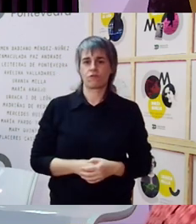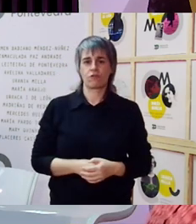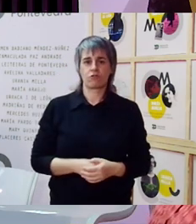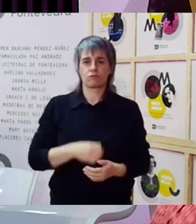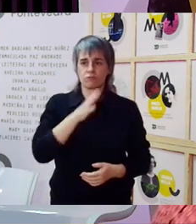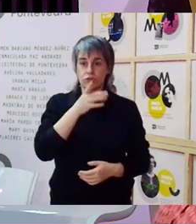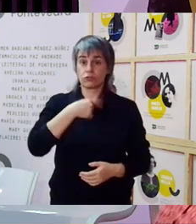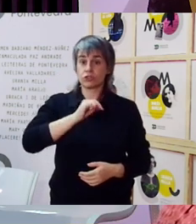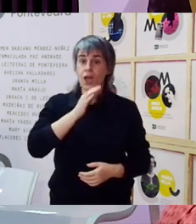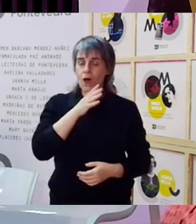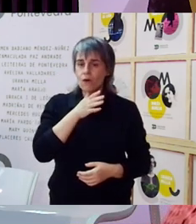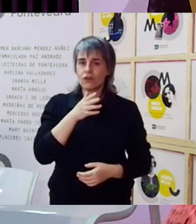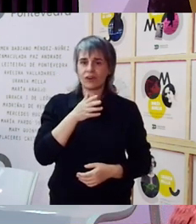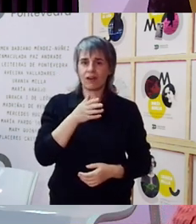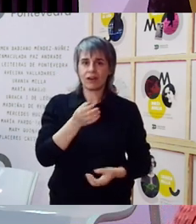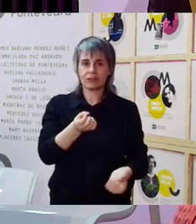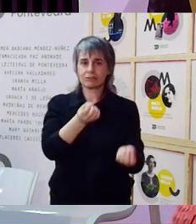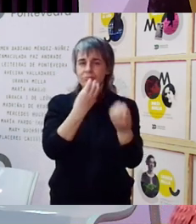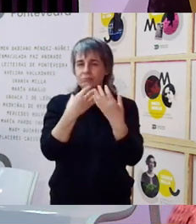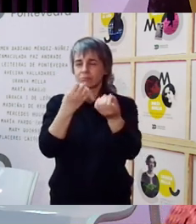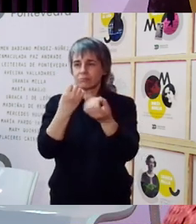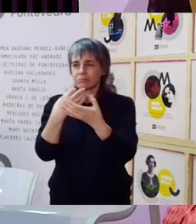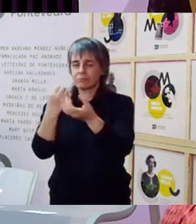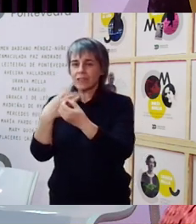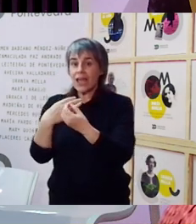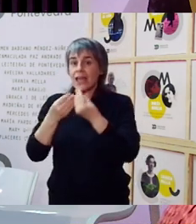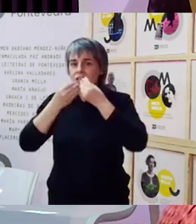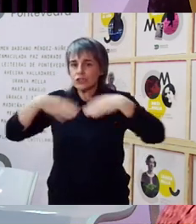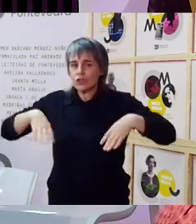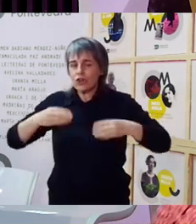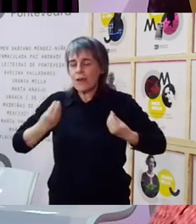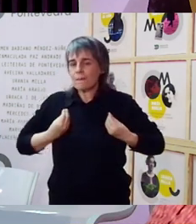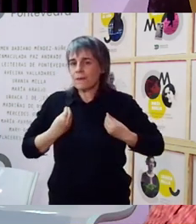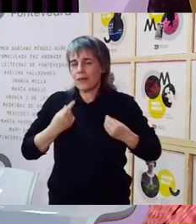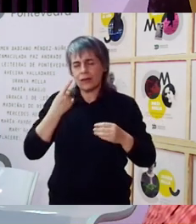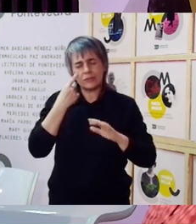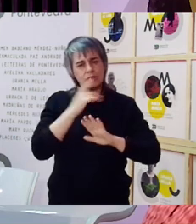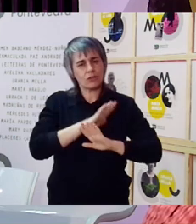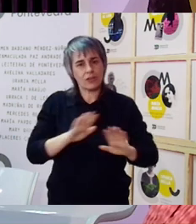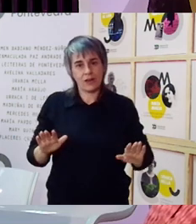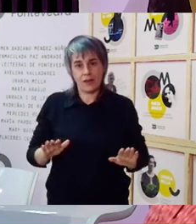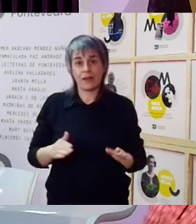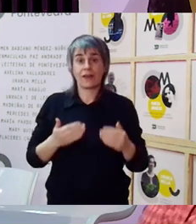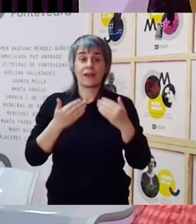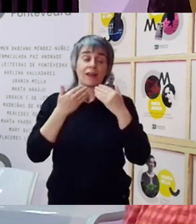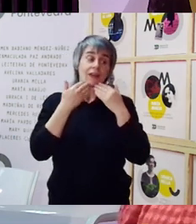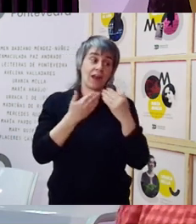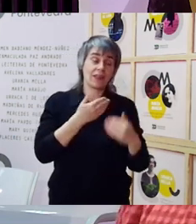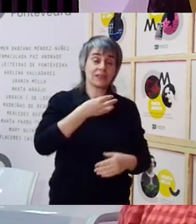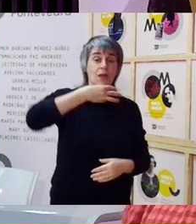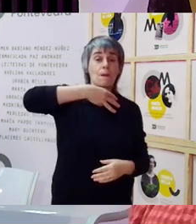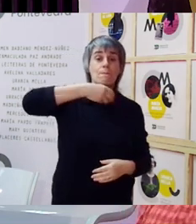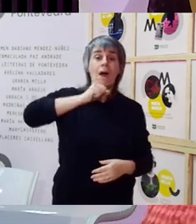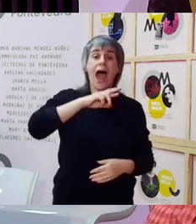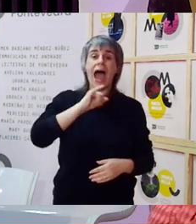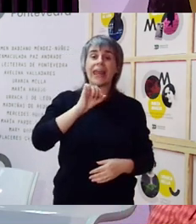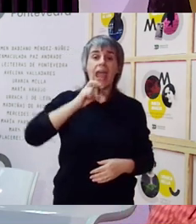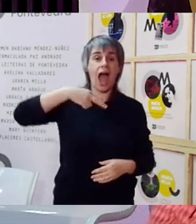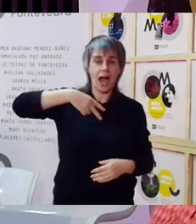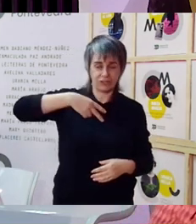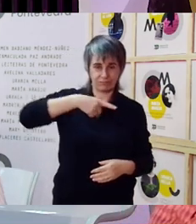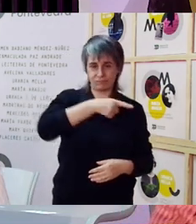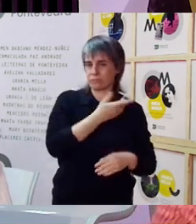escoitar unha historia, unha vida extraordinaria da man de Marián, que non pode tamén ser a mellor